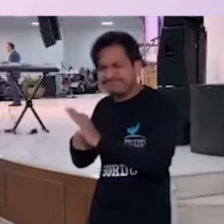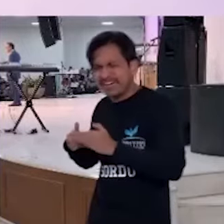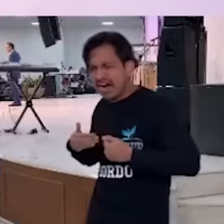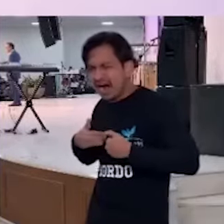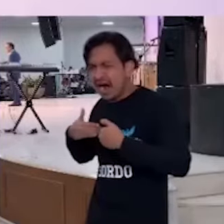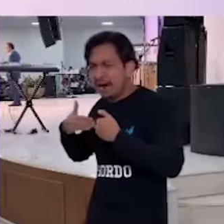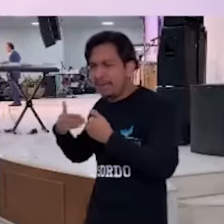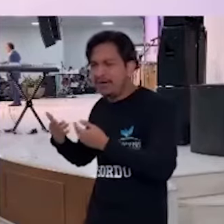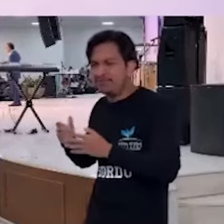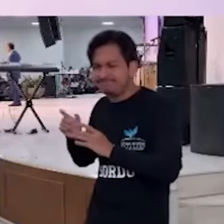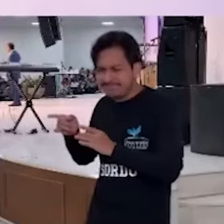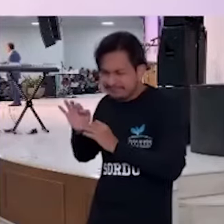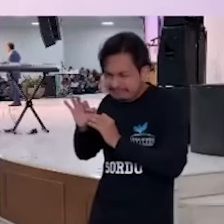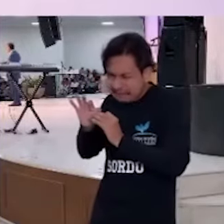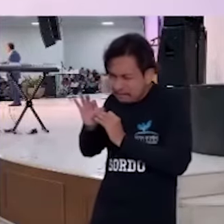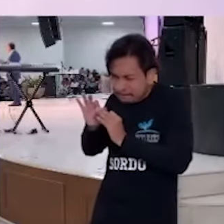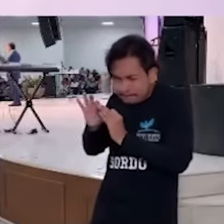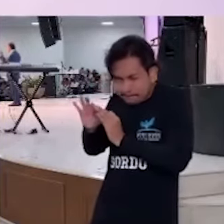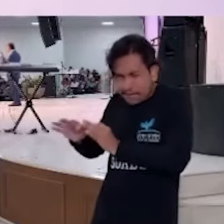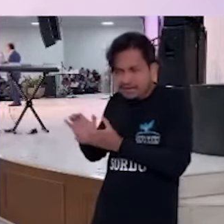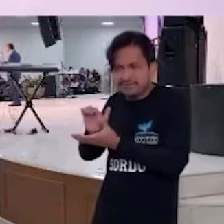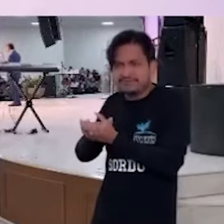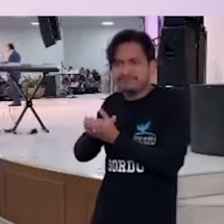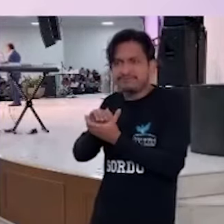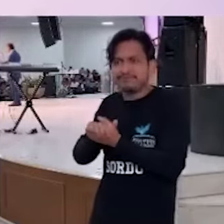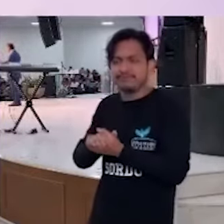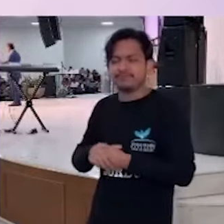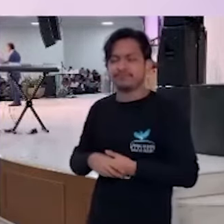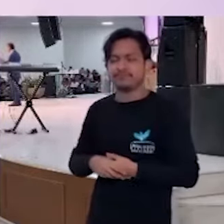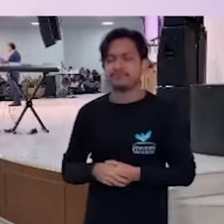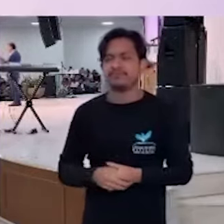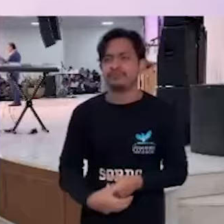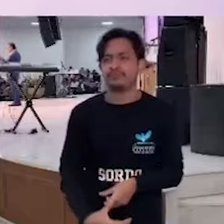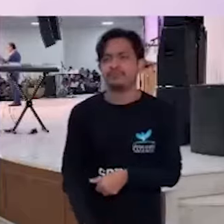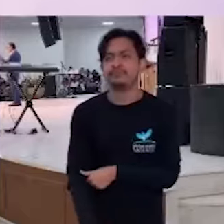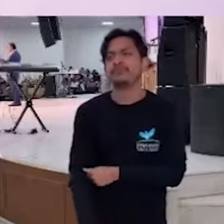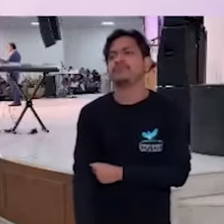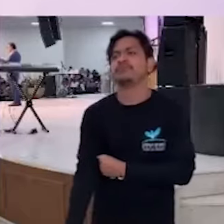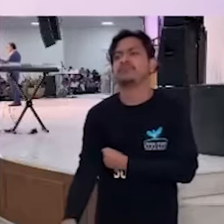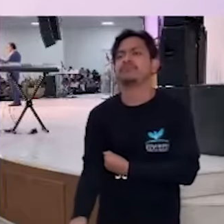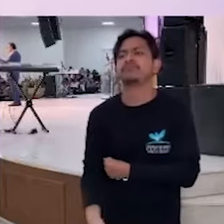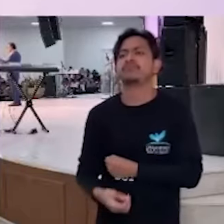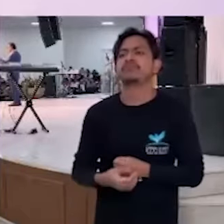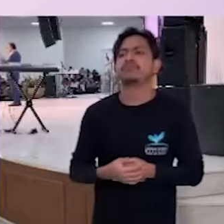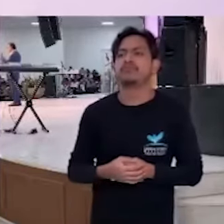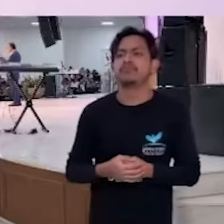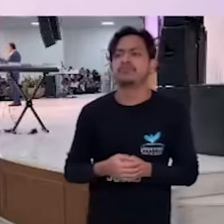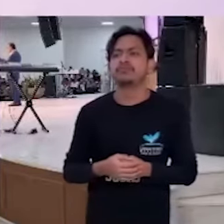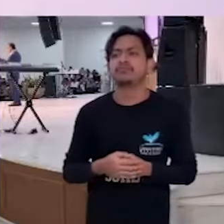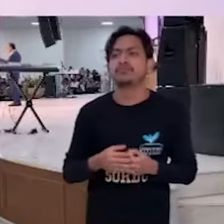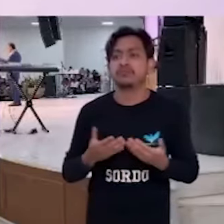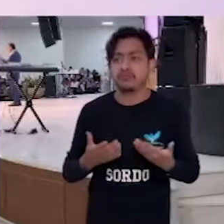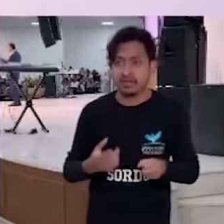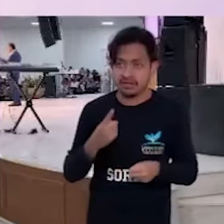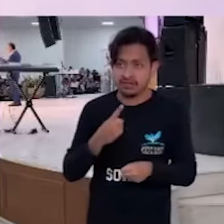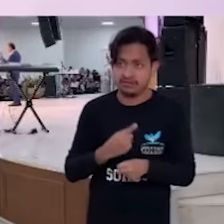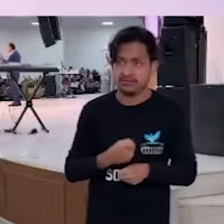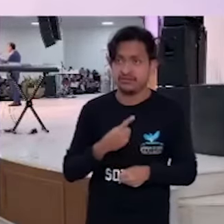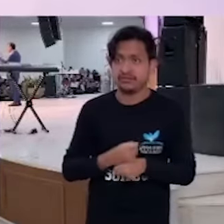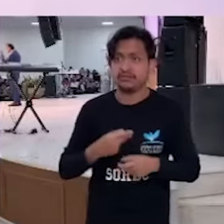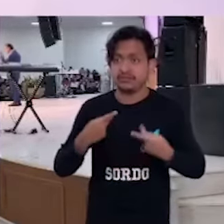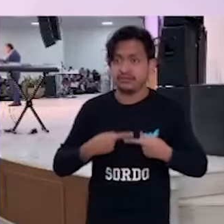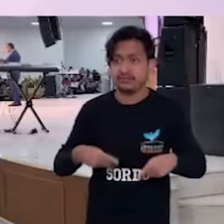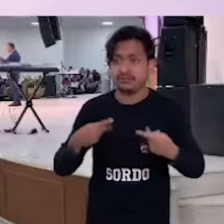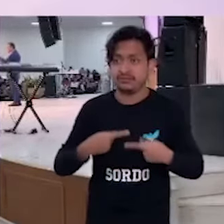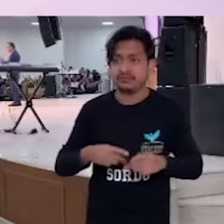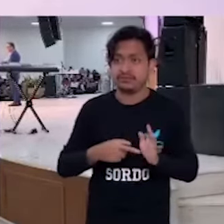irreprensible, empezando con su esposa. O sea, la primer persona que debe dar testimonio del pastor de la iglesia